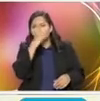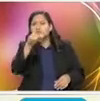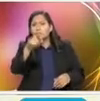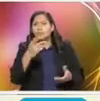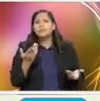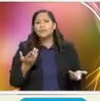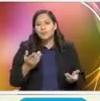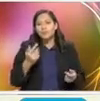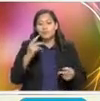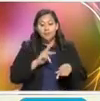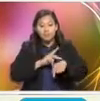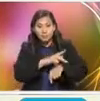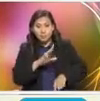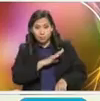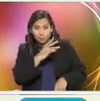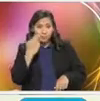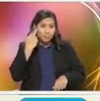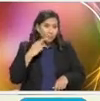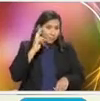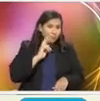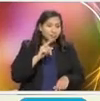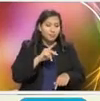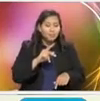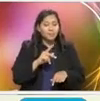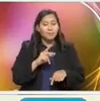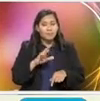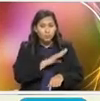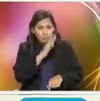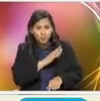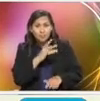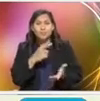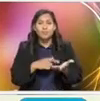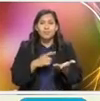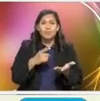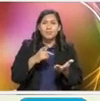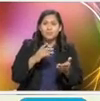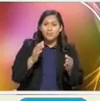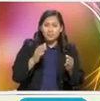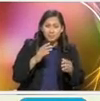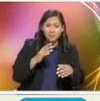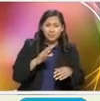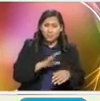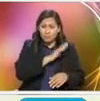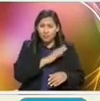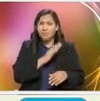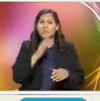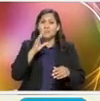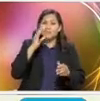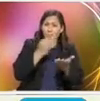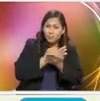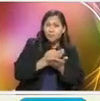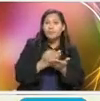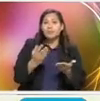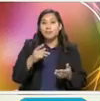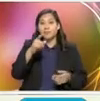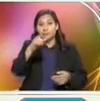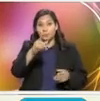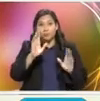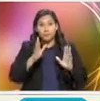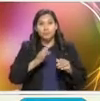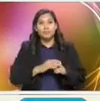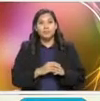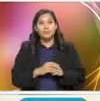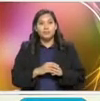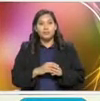los ojos, la piel, de qué tono tenemos la piel, si somos cálidas, si somos frías. Hemos hablado de que si somos cálidas lo podemos